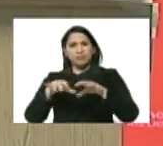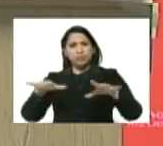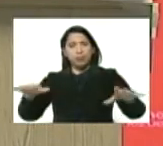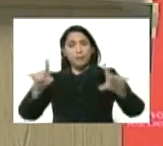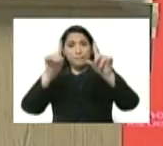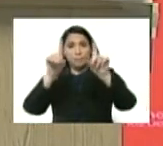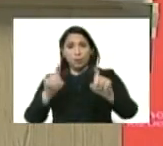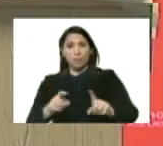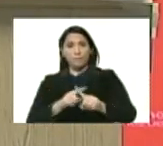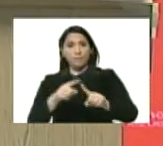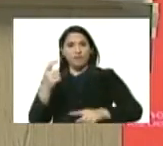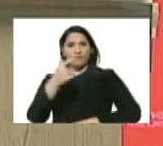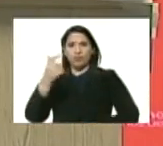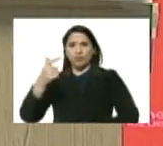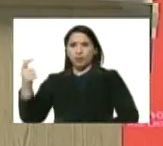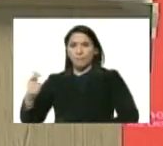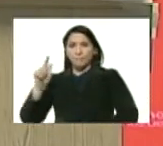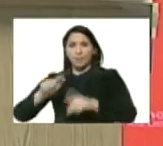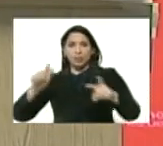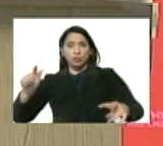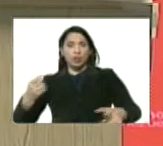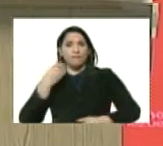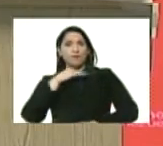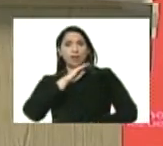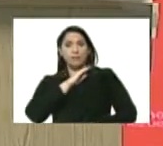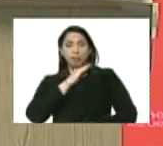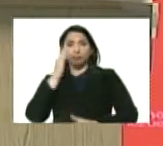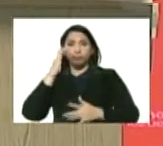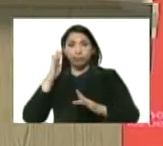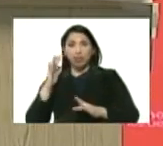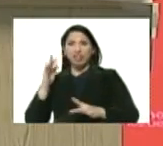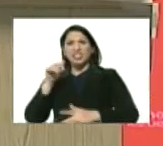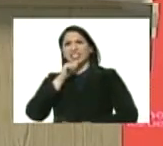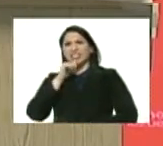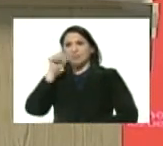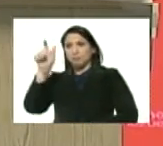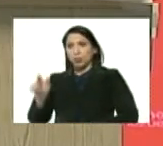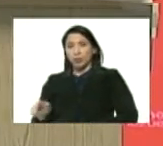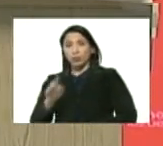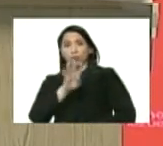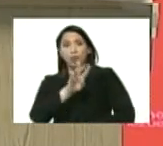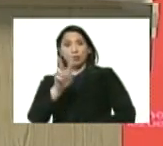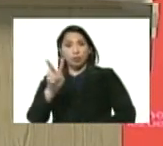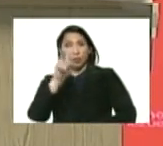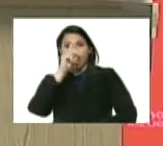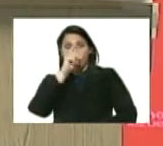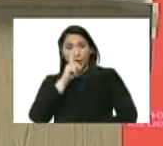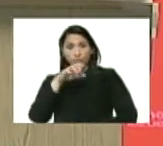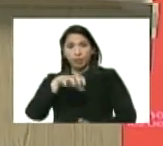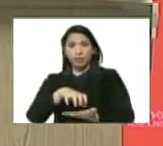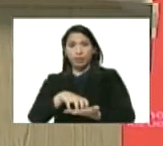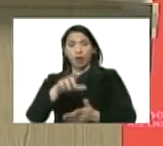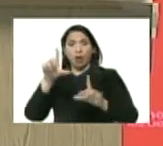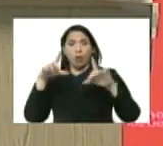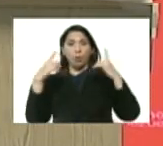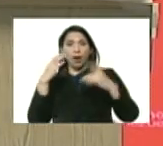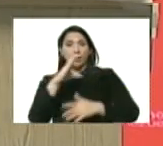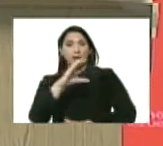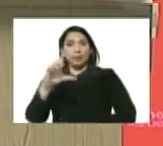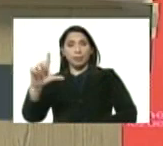pruebas para buscar los casos. Se trata de una mujer de 42 años del estado La